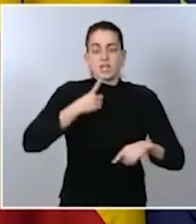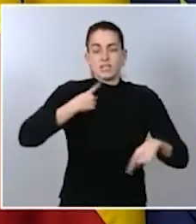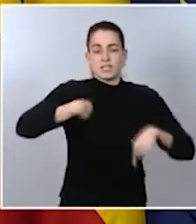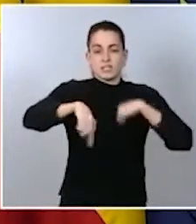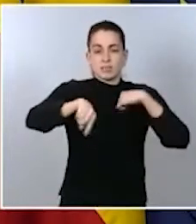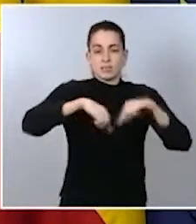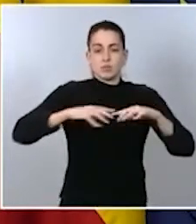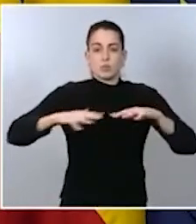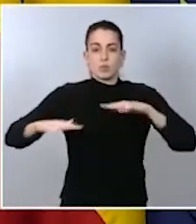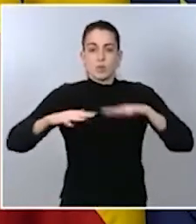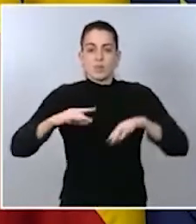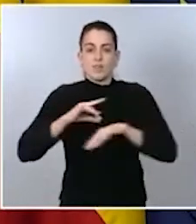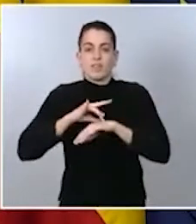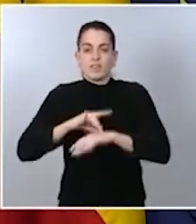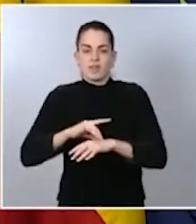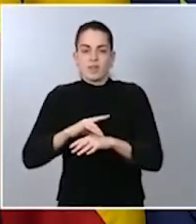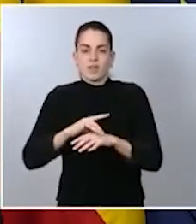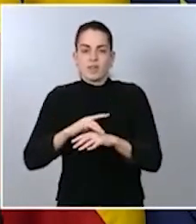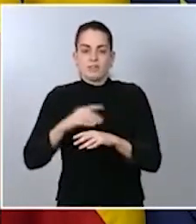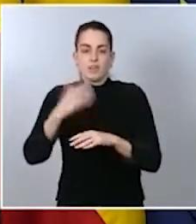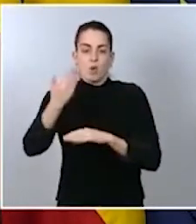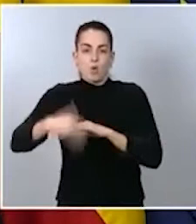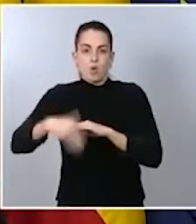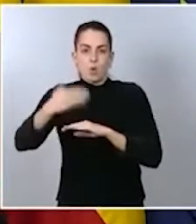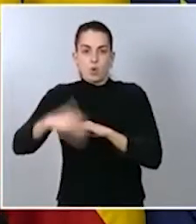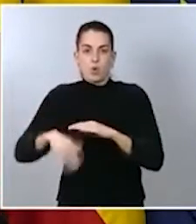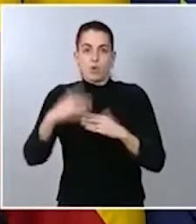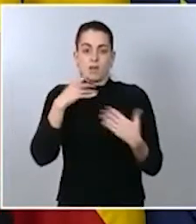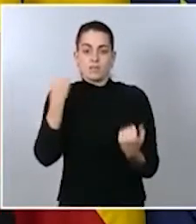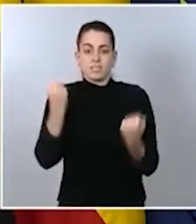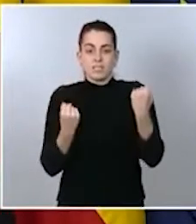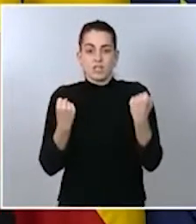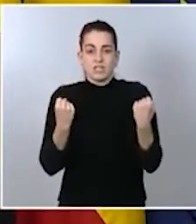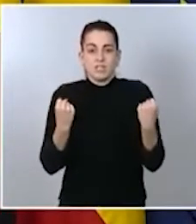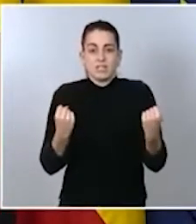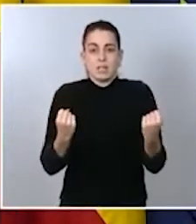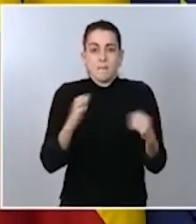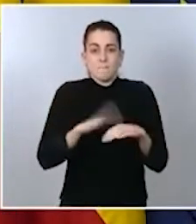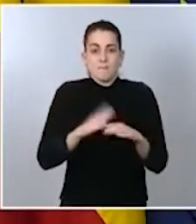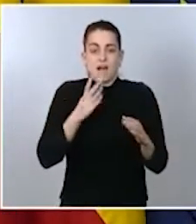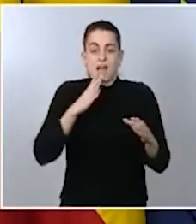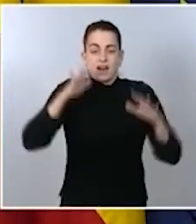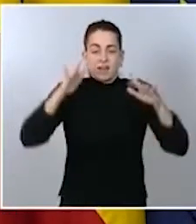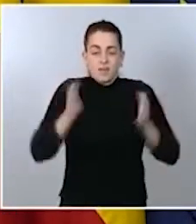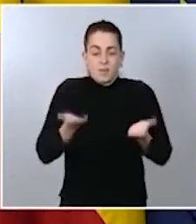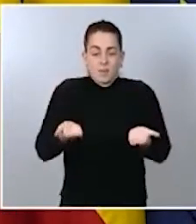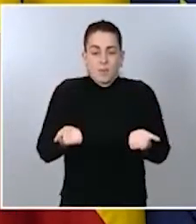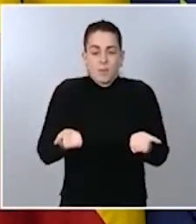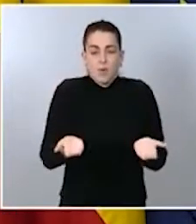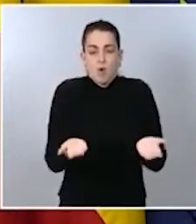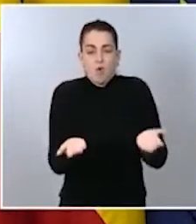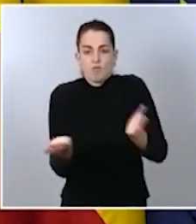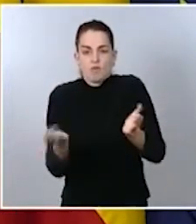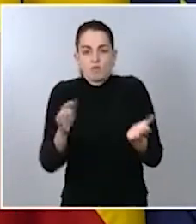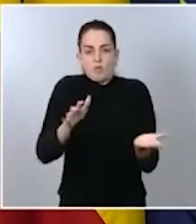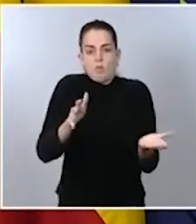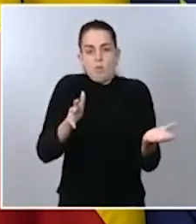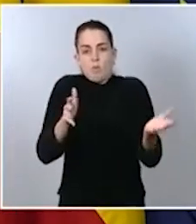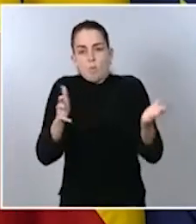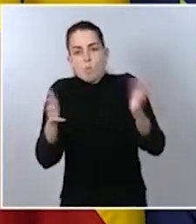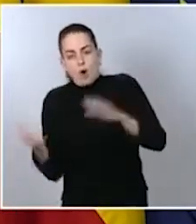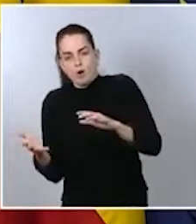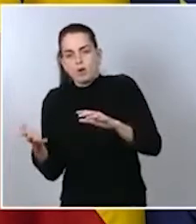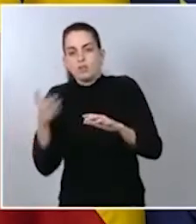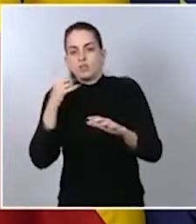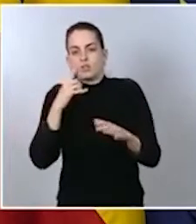cuando volcó el quitanieves que conducía en la provincia de castellón y al que enviamos nuestro deseo de pronta recuperación